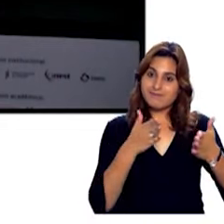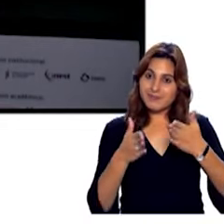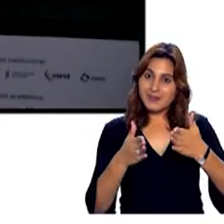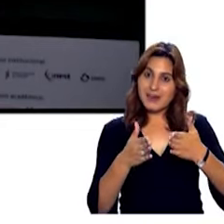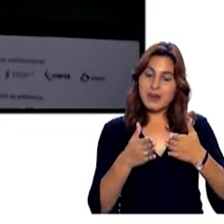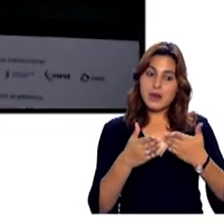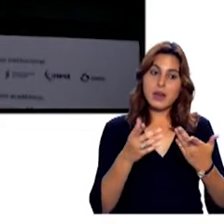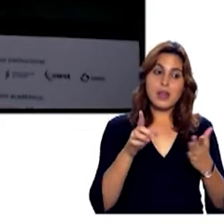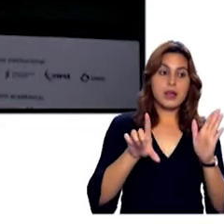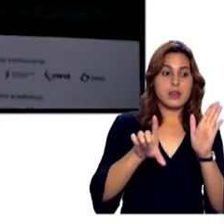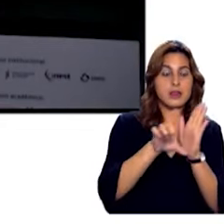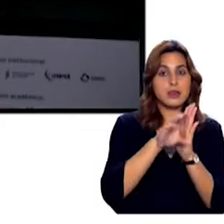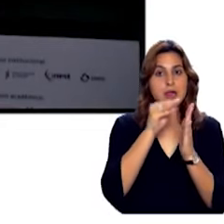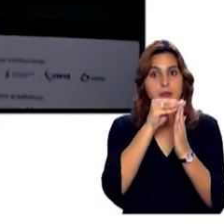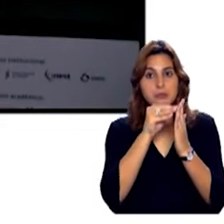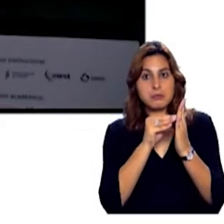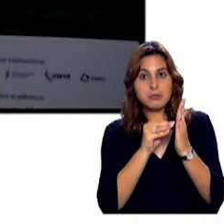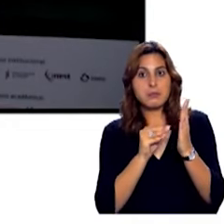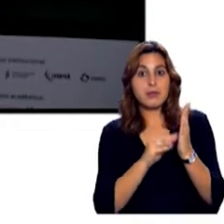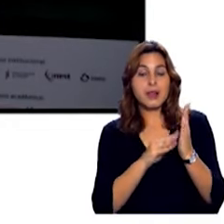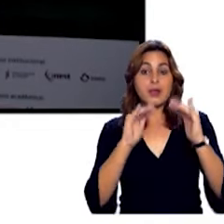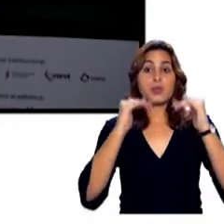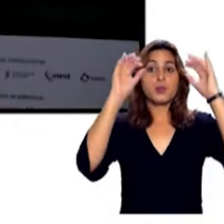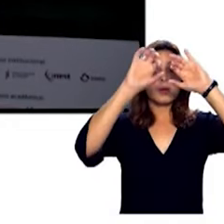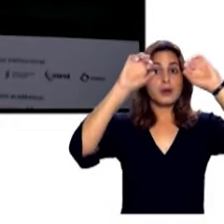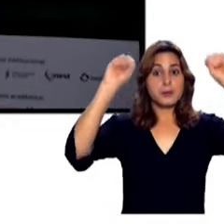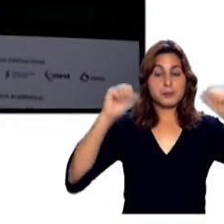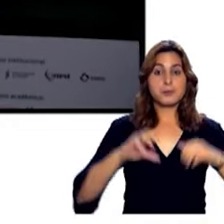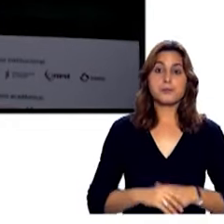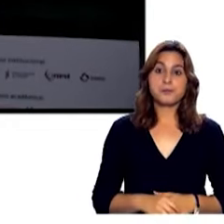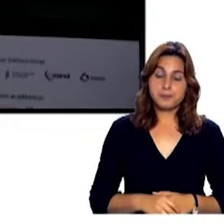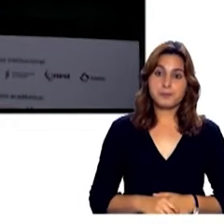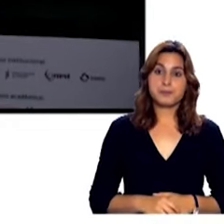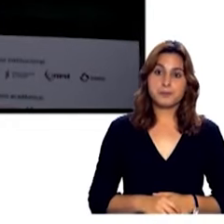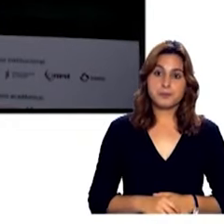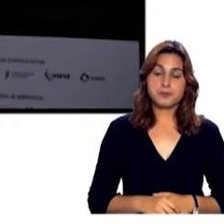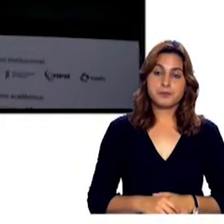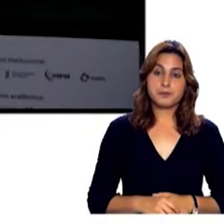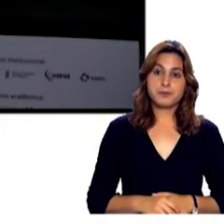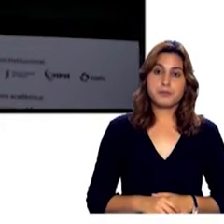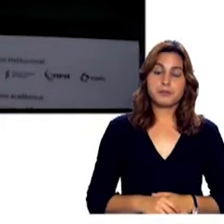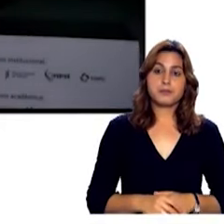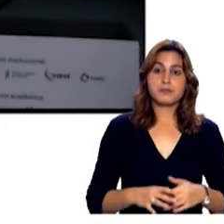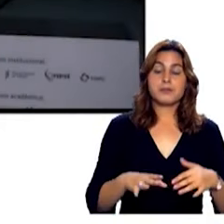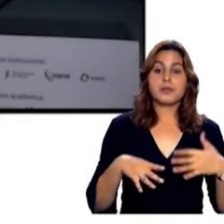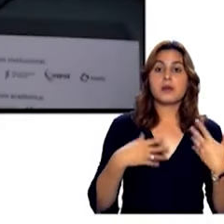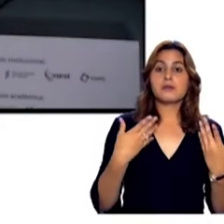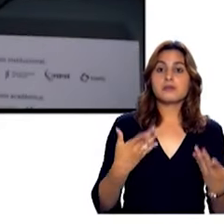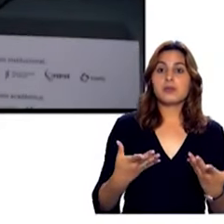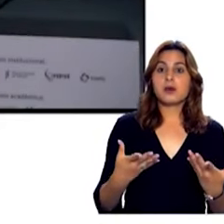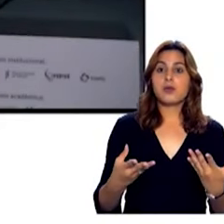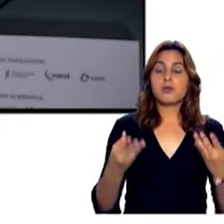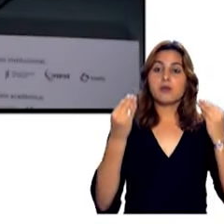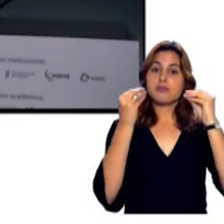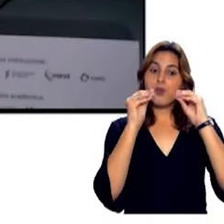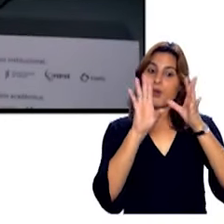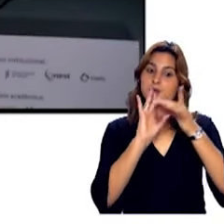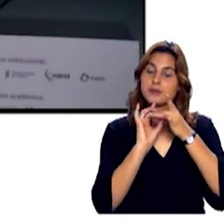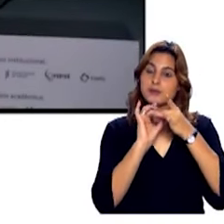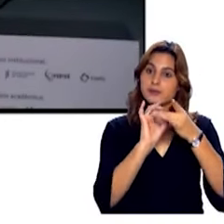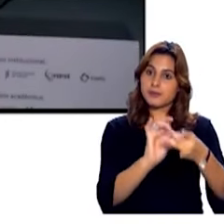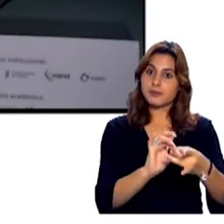tribunal Supremo con lo cual ya de alguna forma se está estableciendo esa vinculación en otras ocasiones para